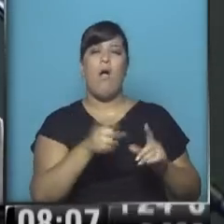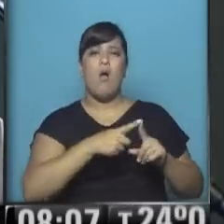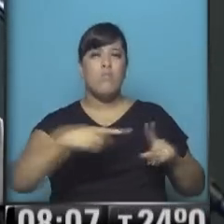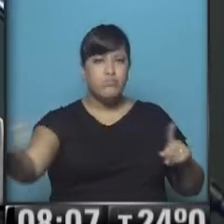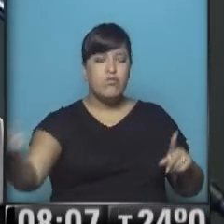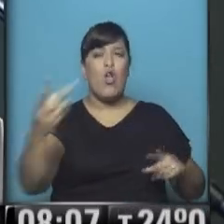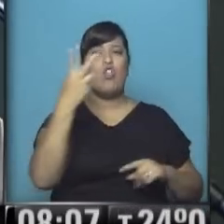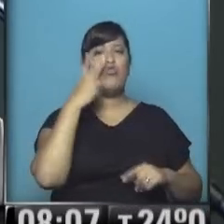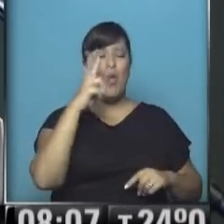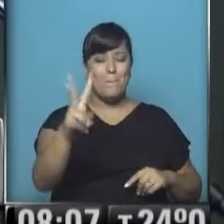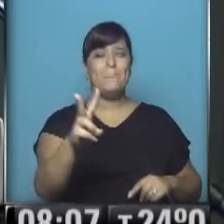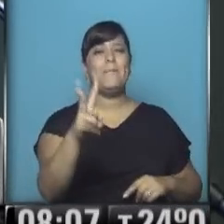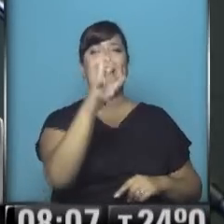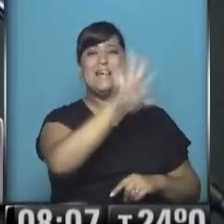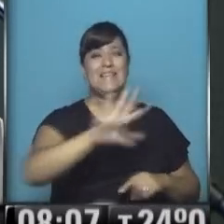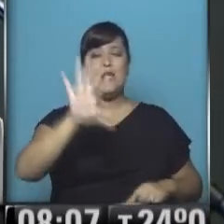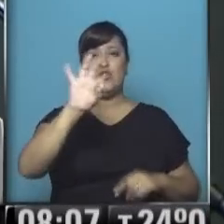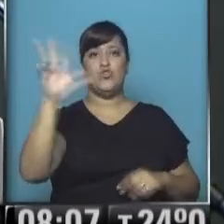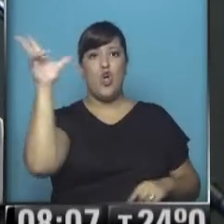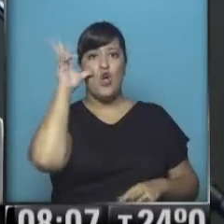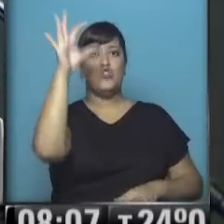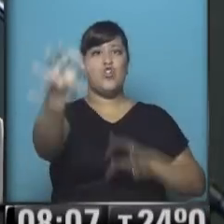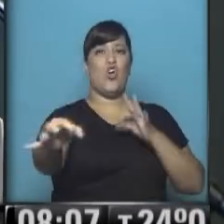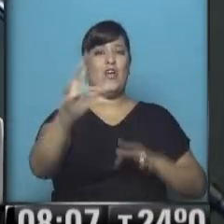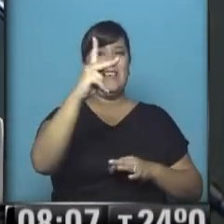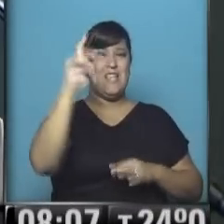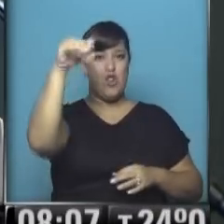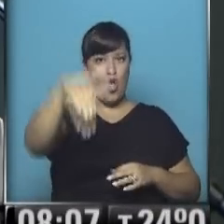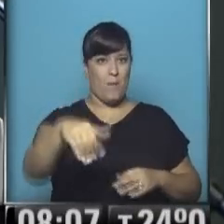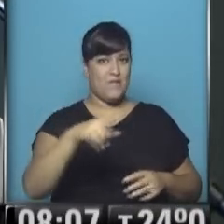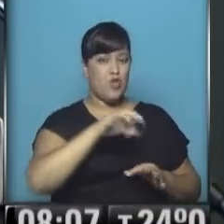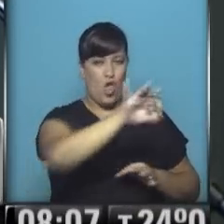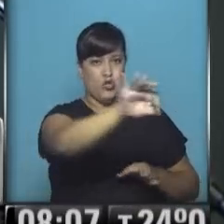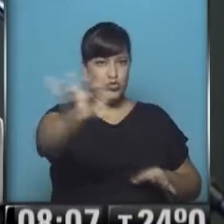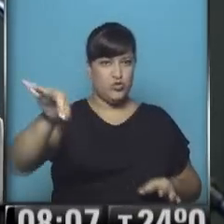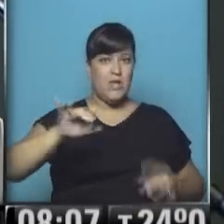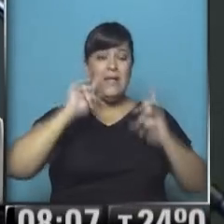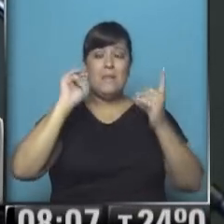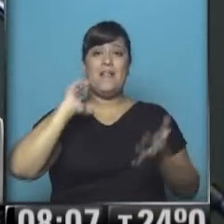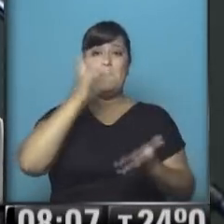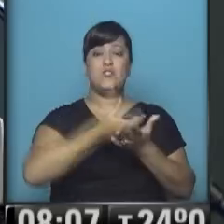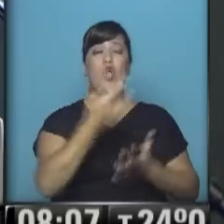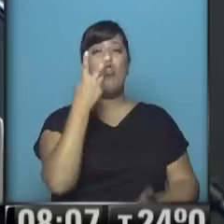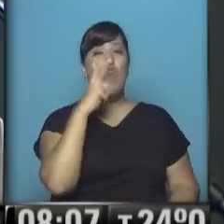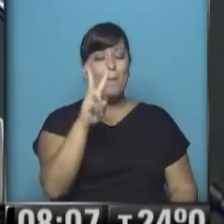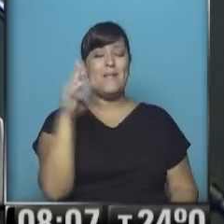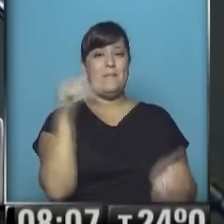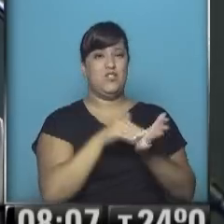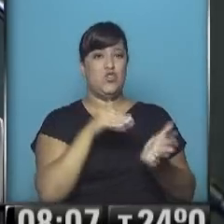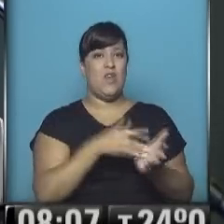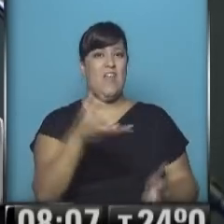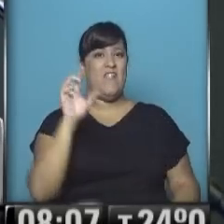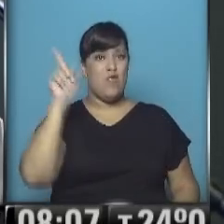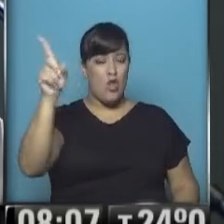a 2.508 kilómetros en el transcurso de este tiempo y efectivamente una inversión de 2.000 millones de dólares.